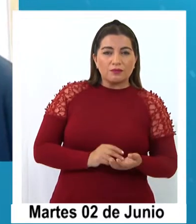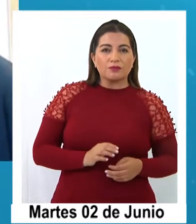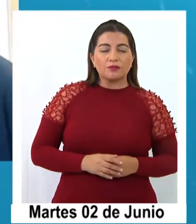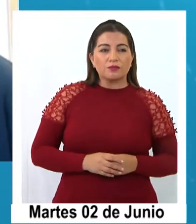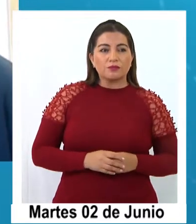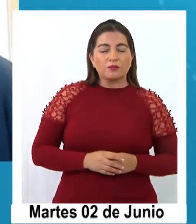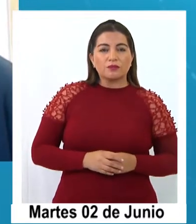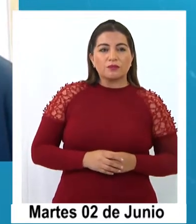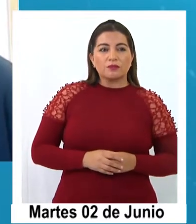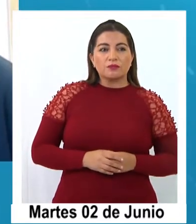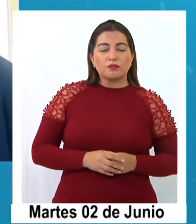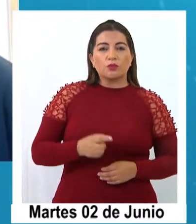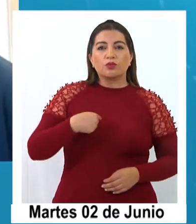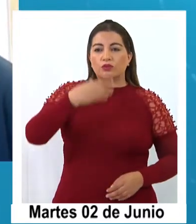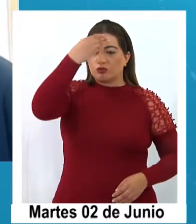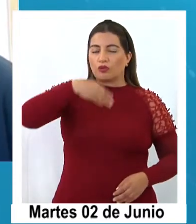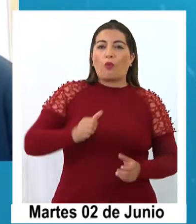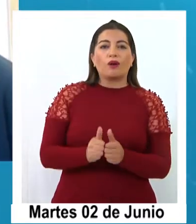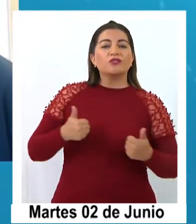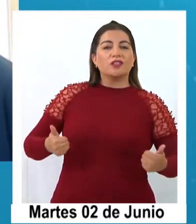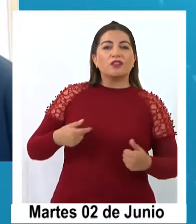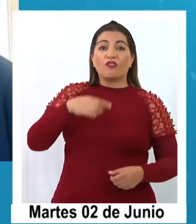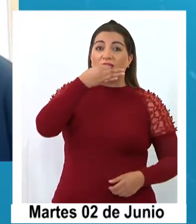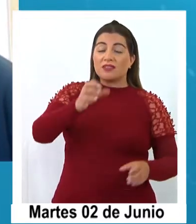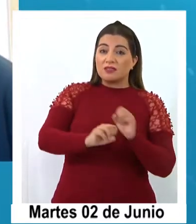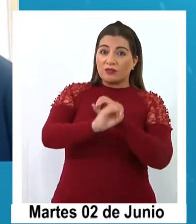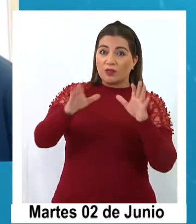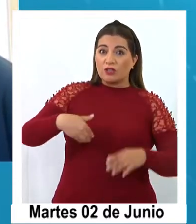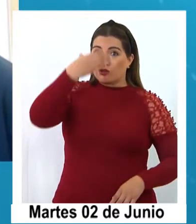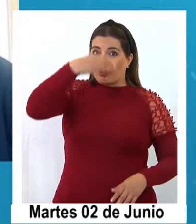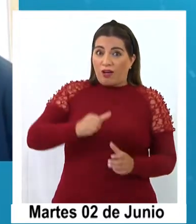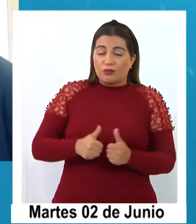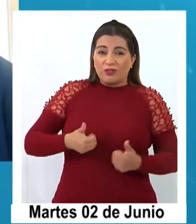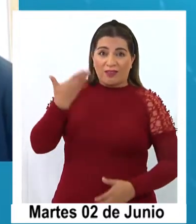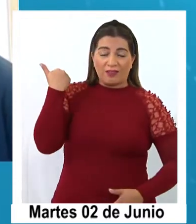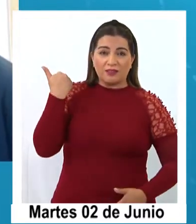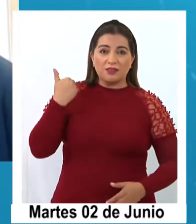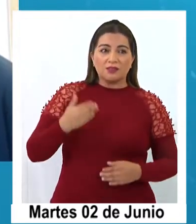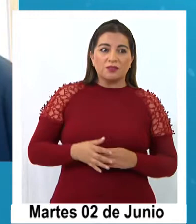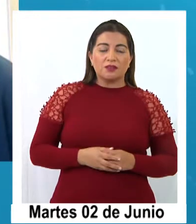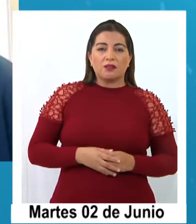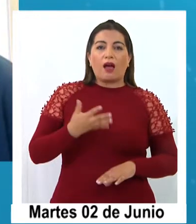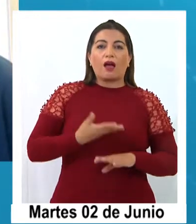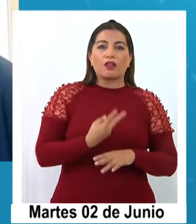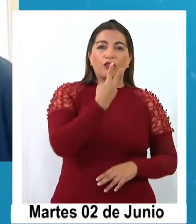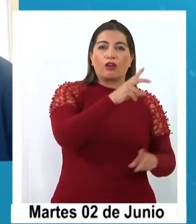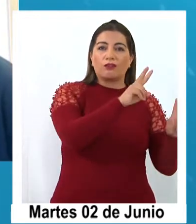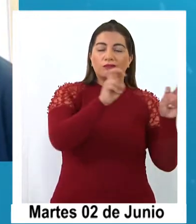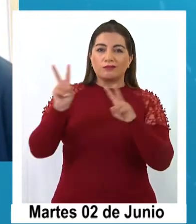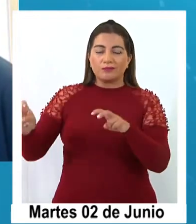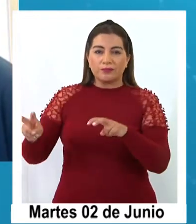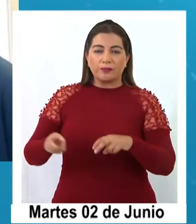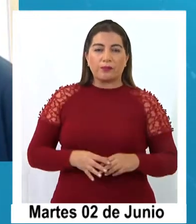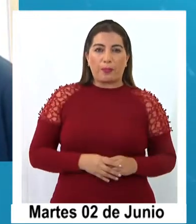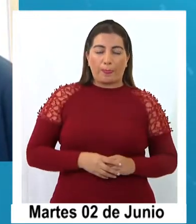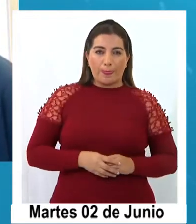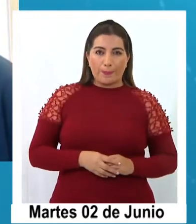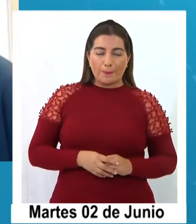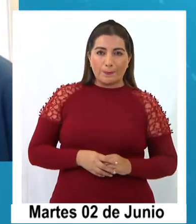Bueno, cuando uno está de autoridad, yo voy ser bien clara, cuando uno está de autoridad, tienes dos opciones, o